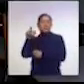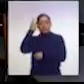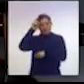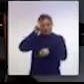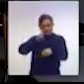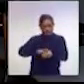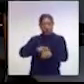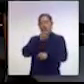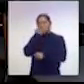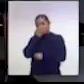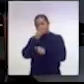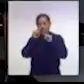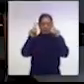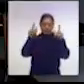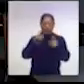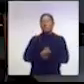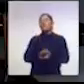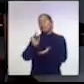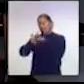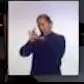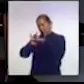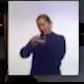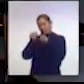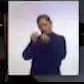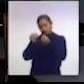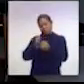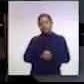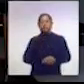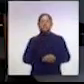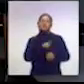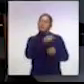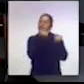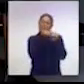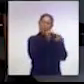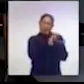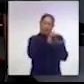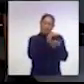precisamente del Colegio de Tlaxcala. Muchísimas gracias, doctor. Al contrario, gracias Buena por tarde. El espacio. Buena tarde. Gracias. Hasta luego.